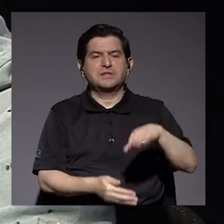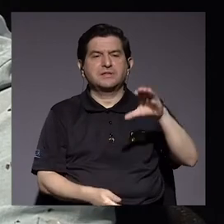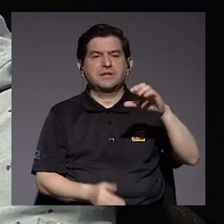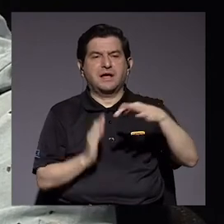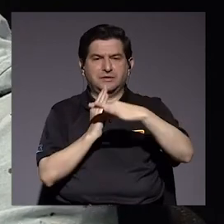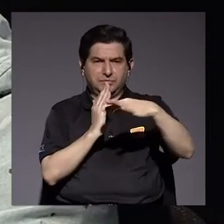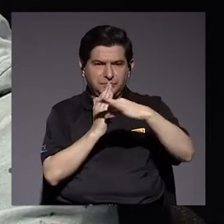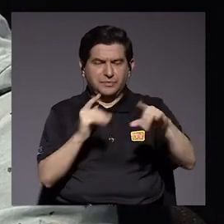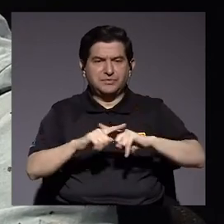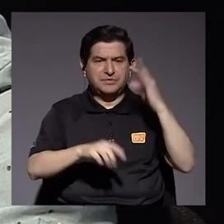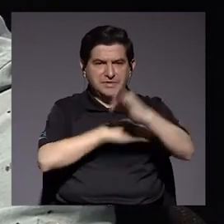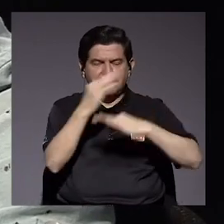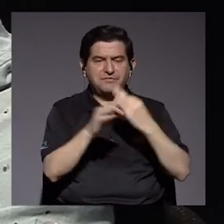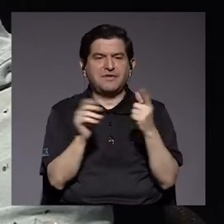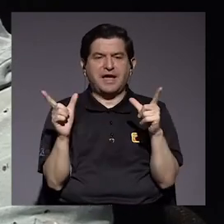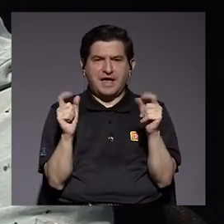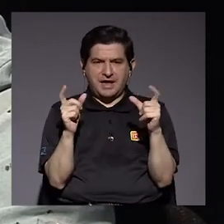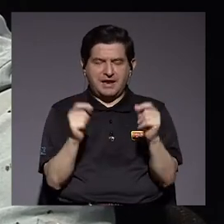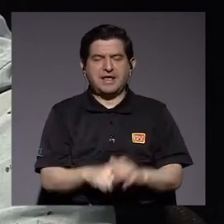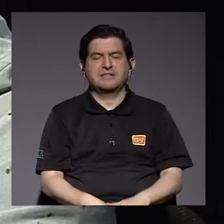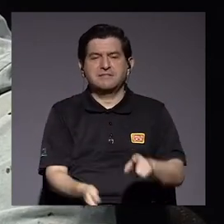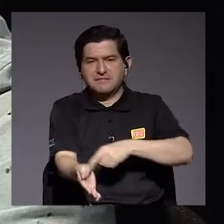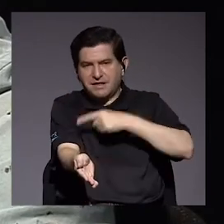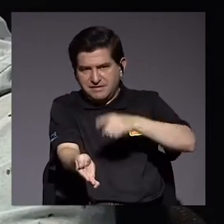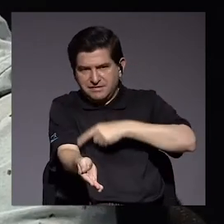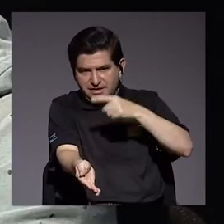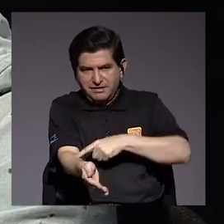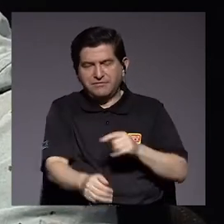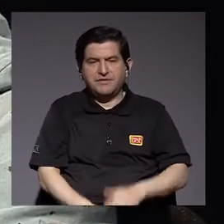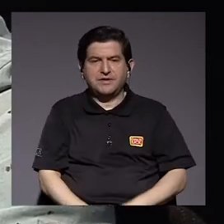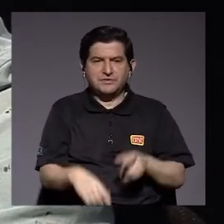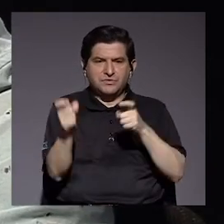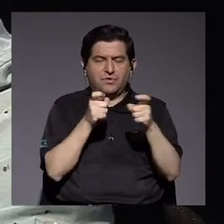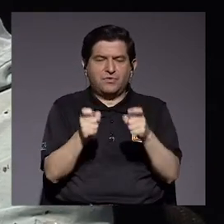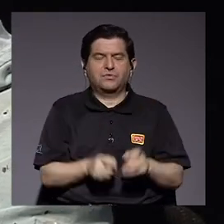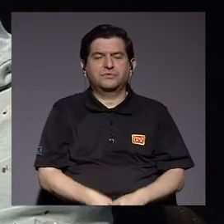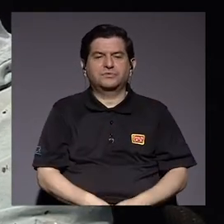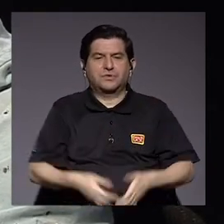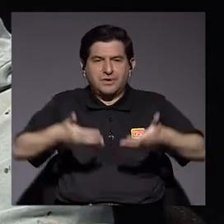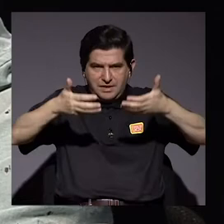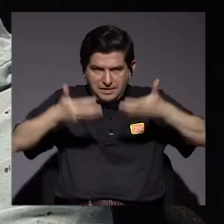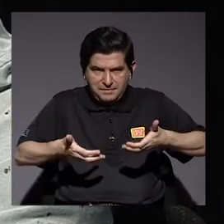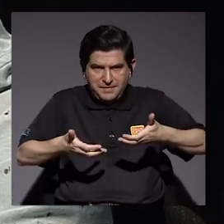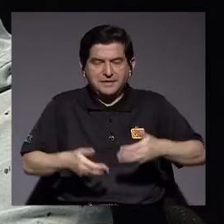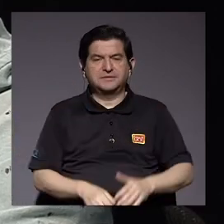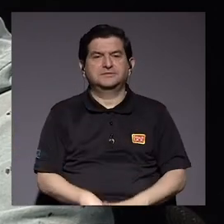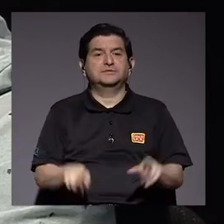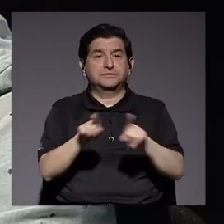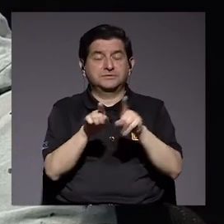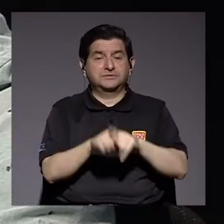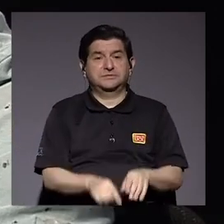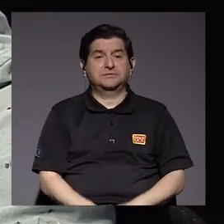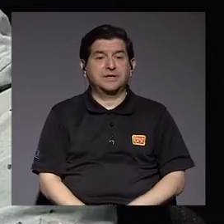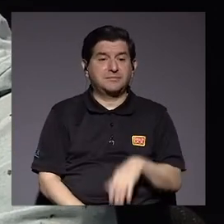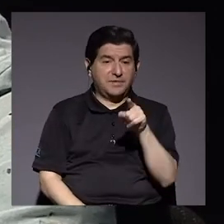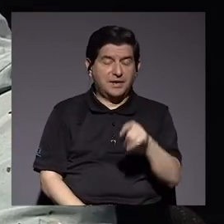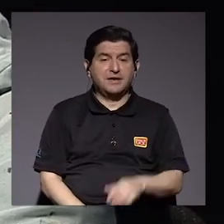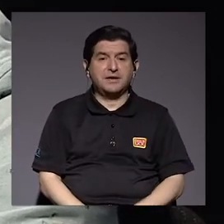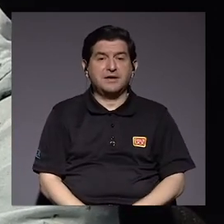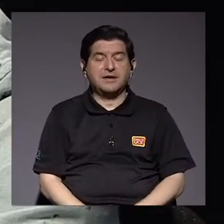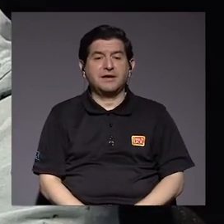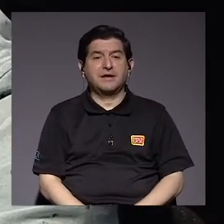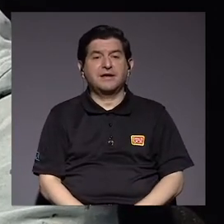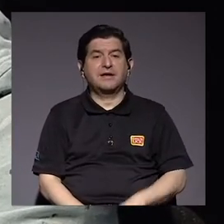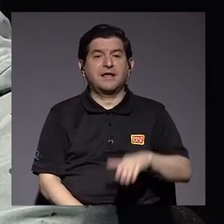colesterol, distintos tipos de cáncer, diabetes, regula peso corporal. Aparte que es una fuente